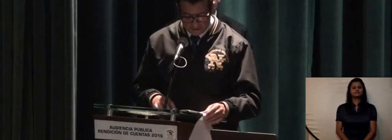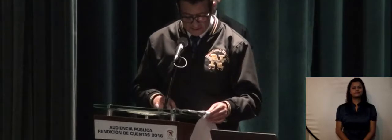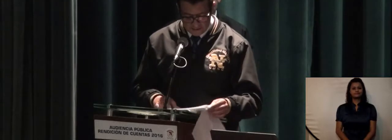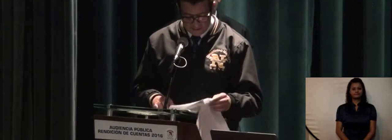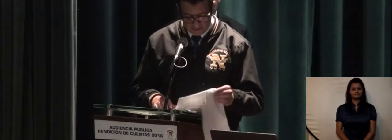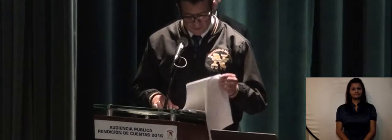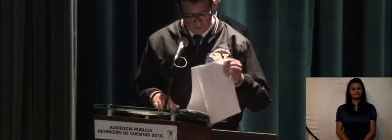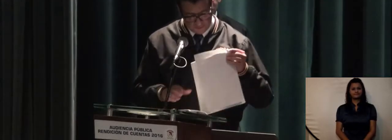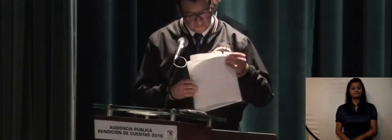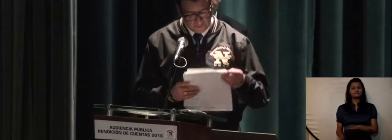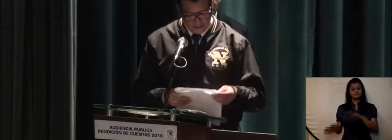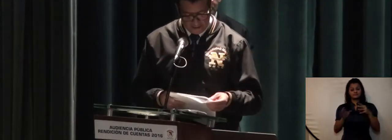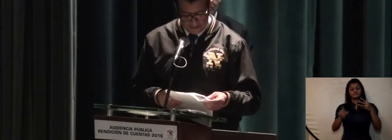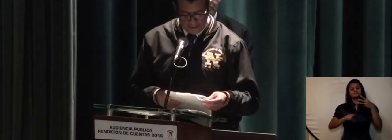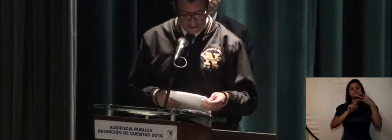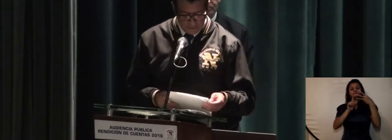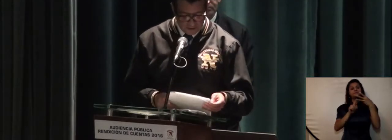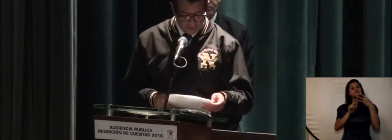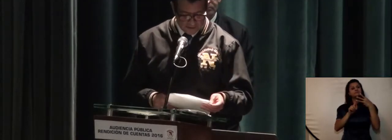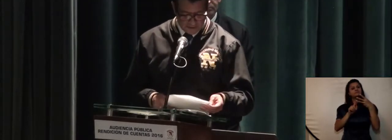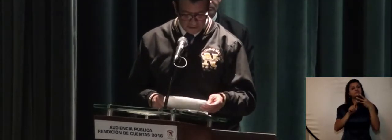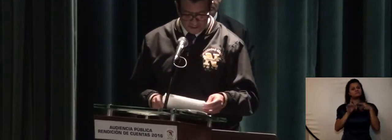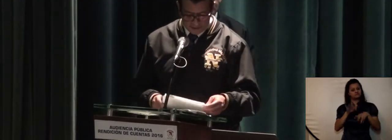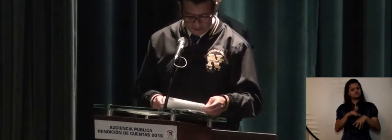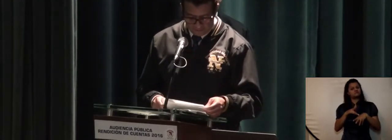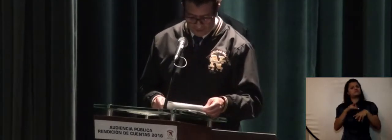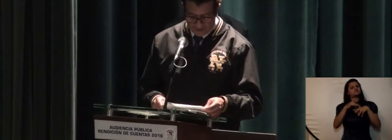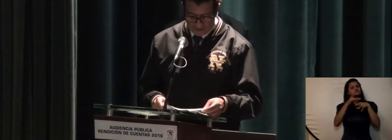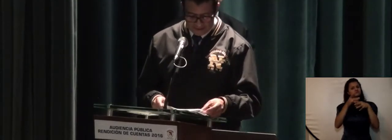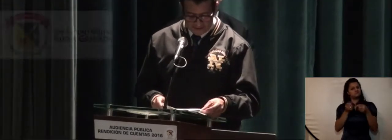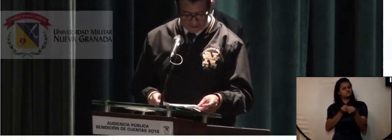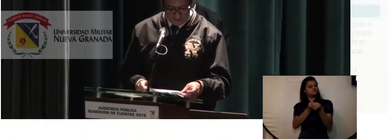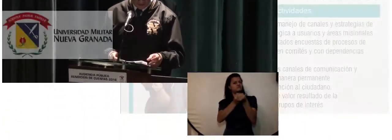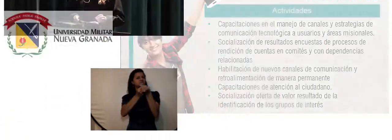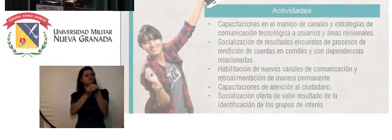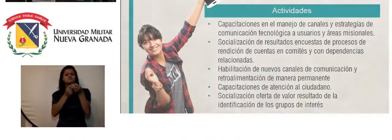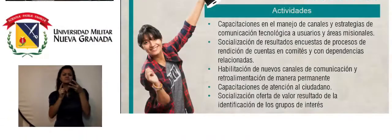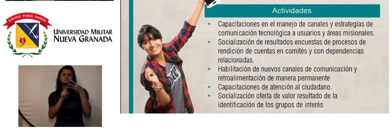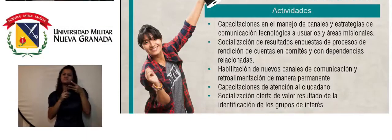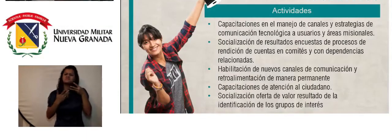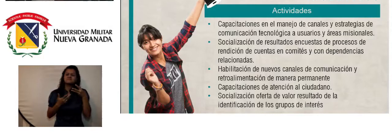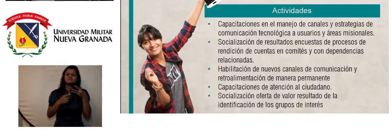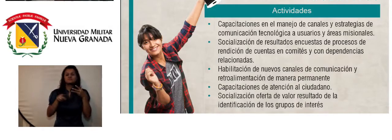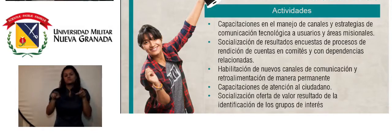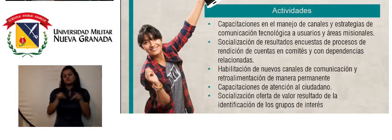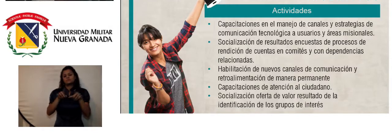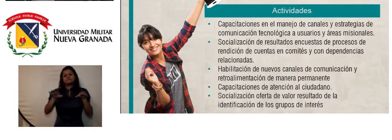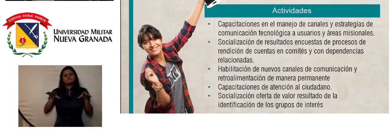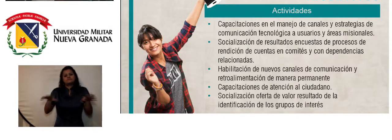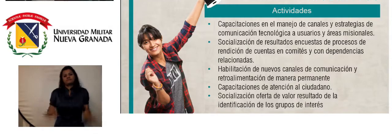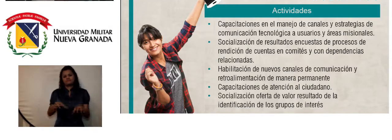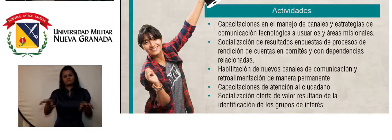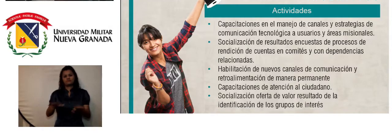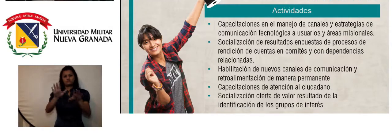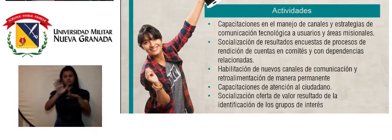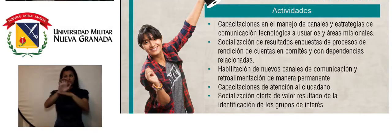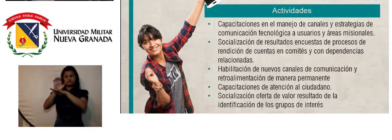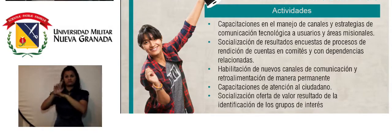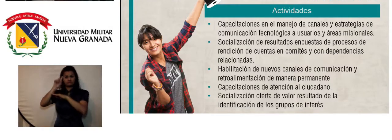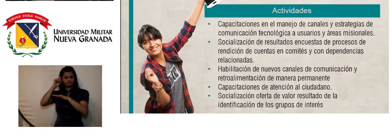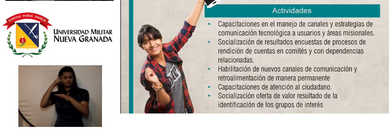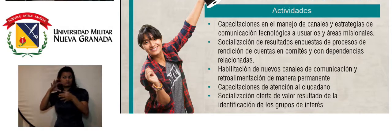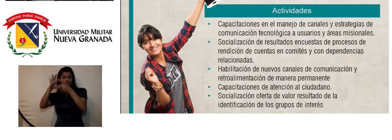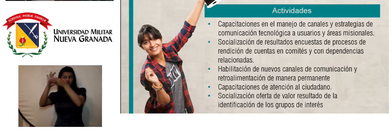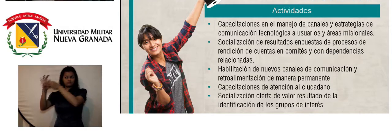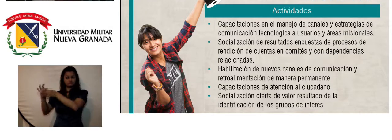Componente de incentivos. El elemento de incentivo se refiere a aquellas acciones de las entidades públicas que refuerzan el comportamiento